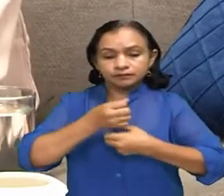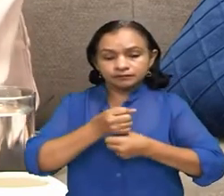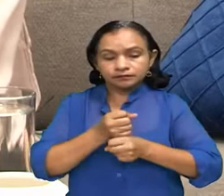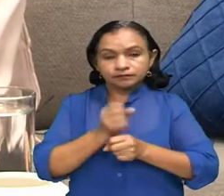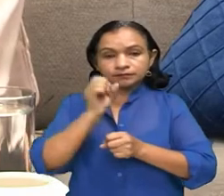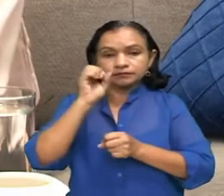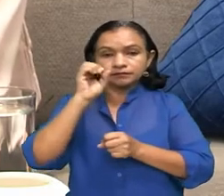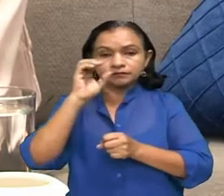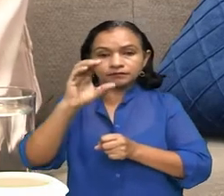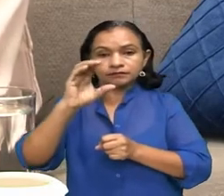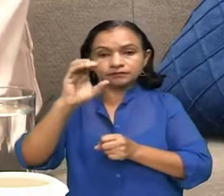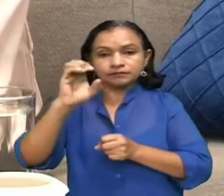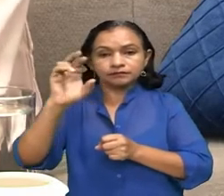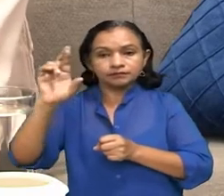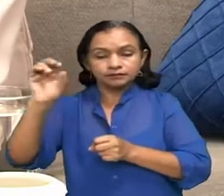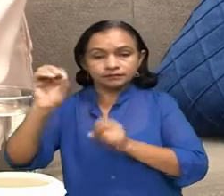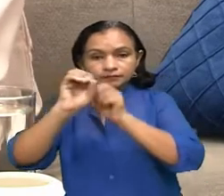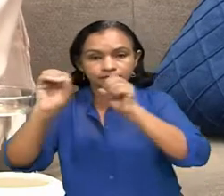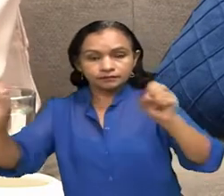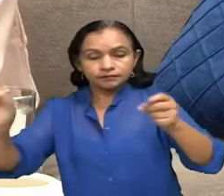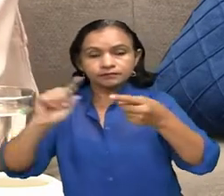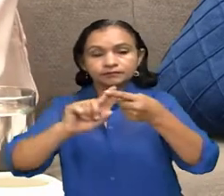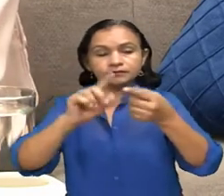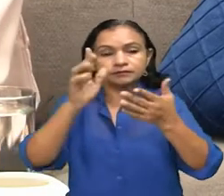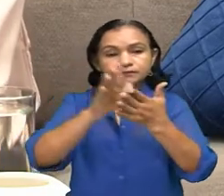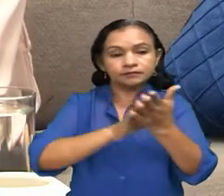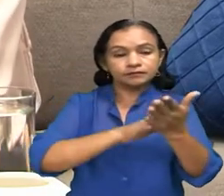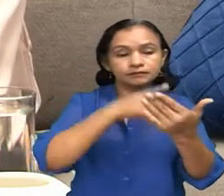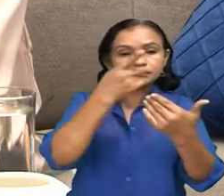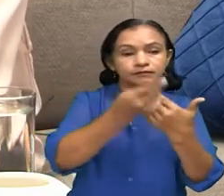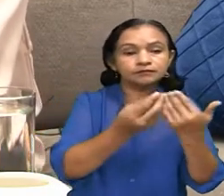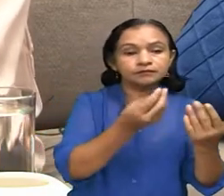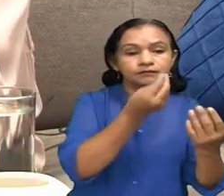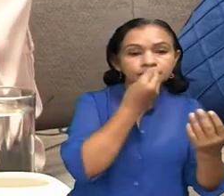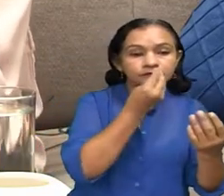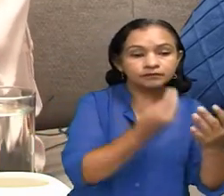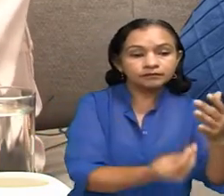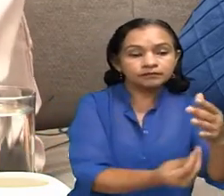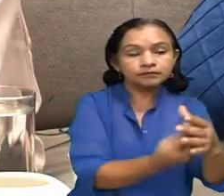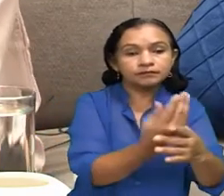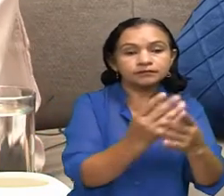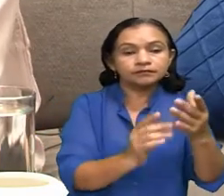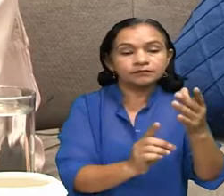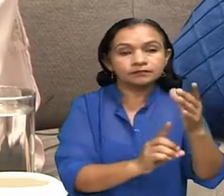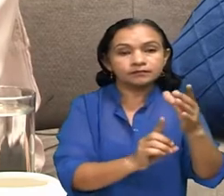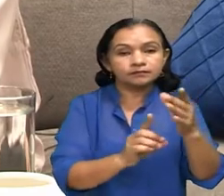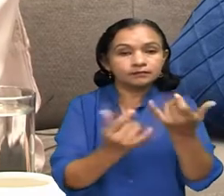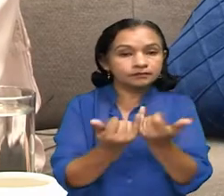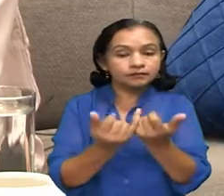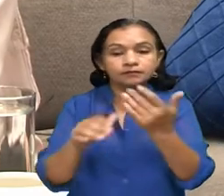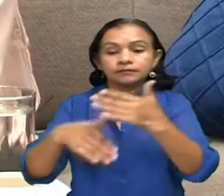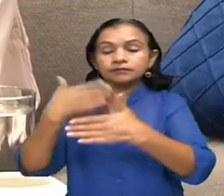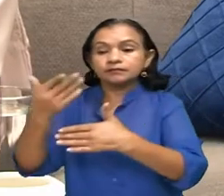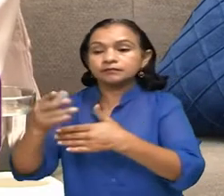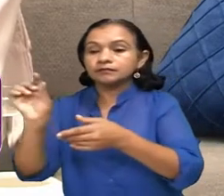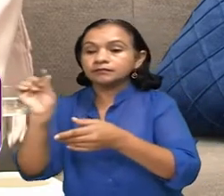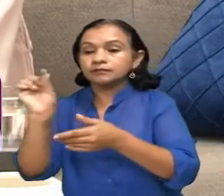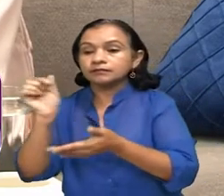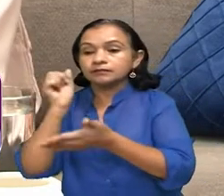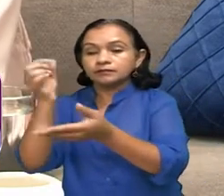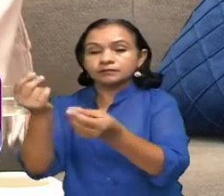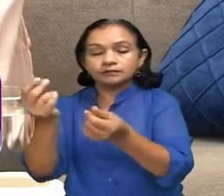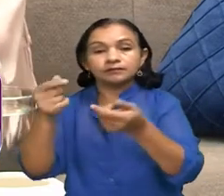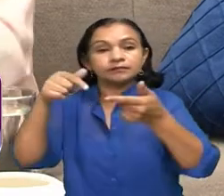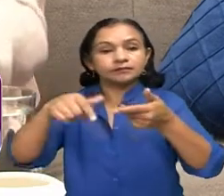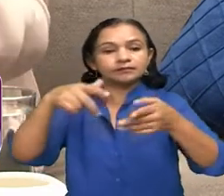después Programa Productivo Alimentario, después el programa de microcrédito y ahora tenemos el programa de emprendimiento para pequeños negocios en el